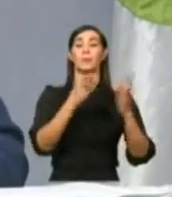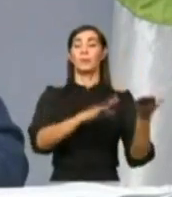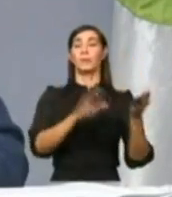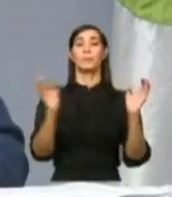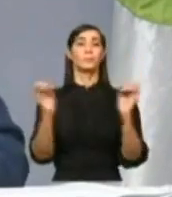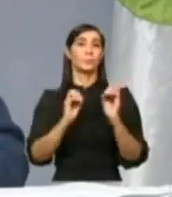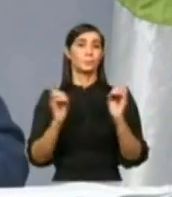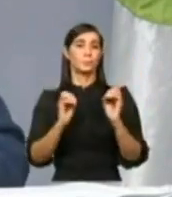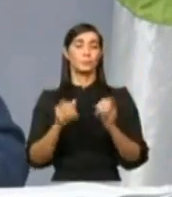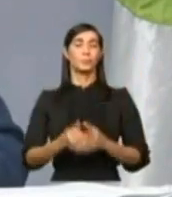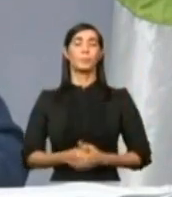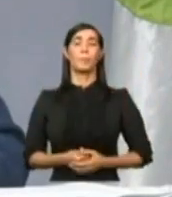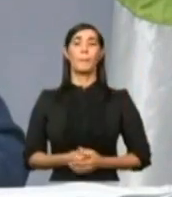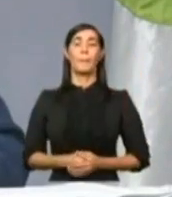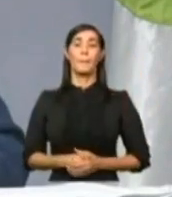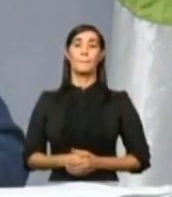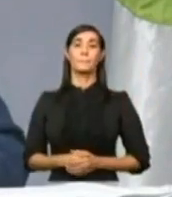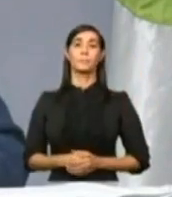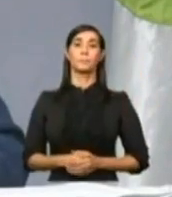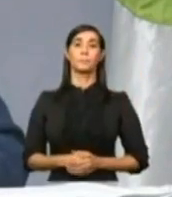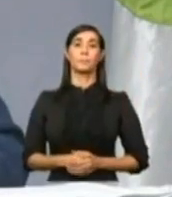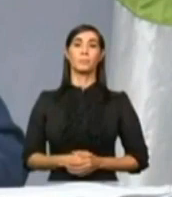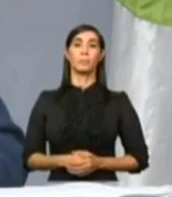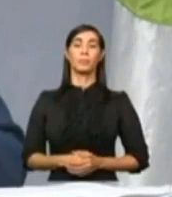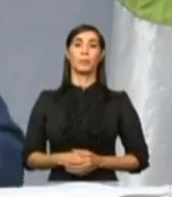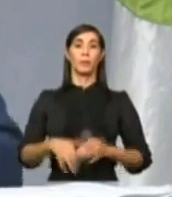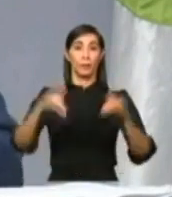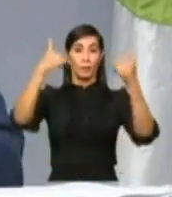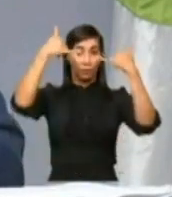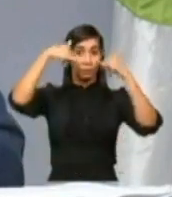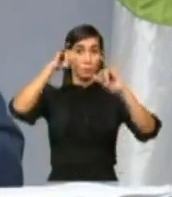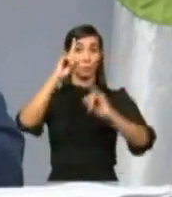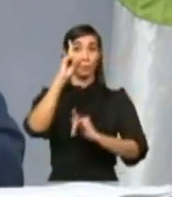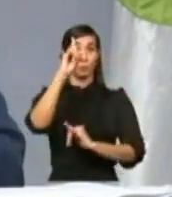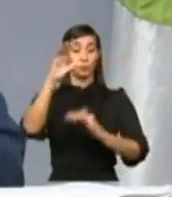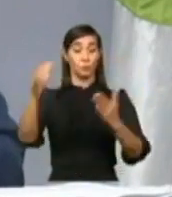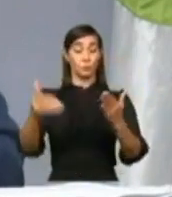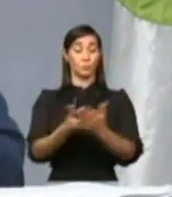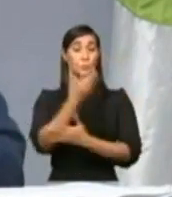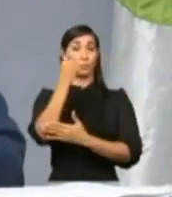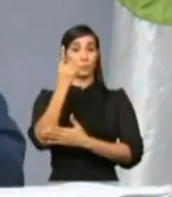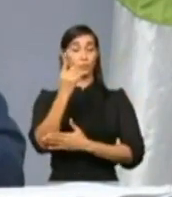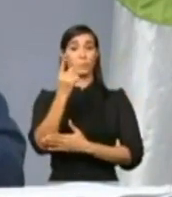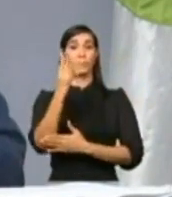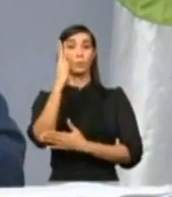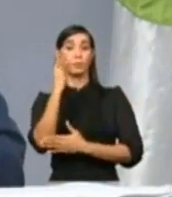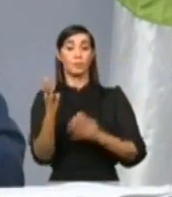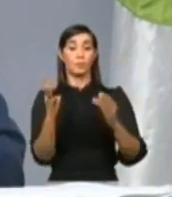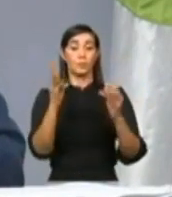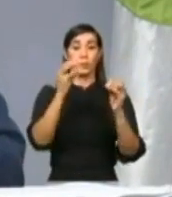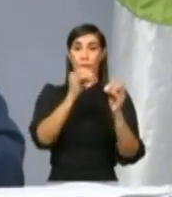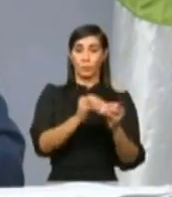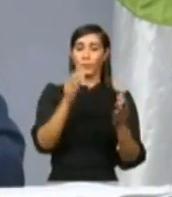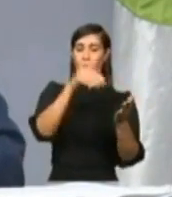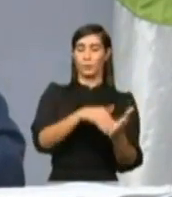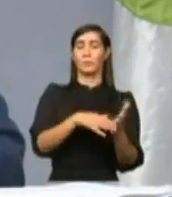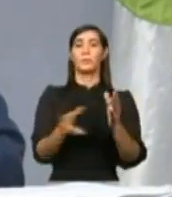fallecimiento. El Ceibo, 1 caso nuevo, 4 acumulados, estoy